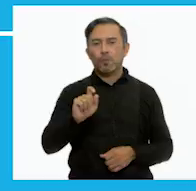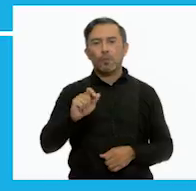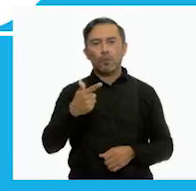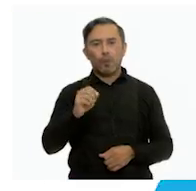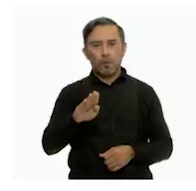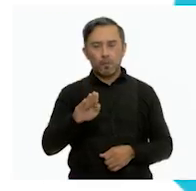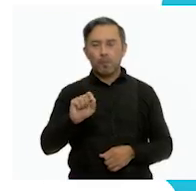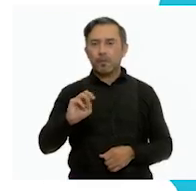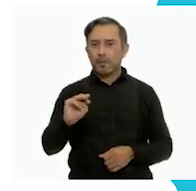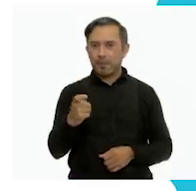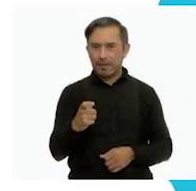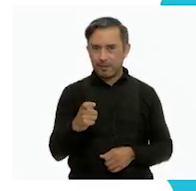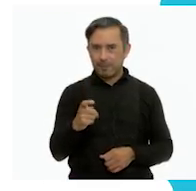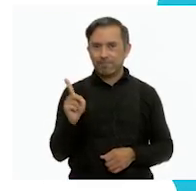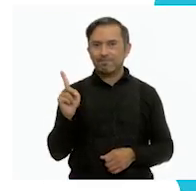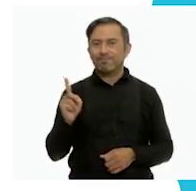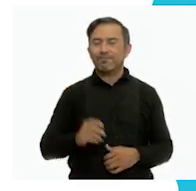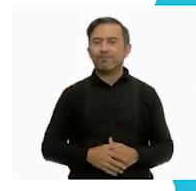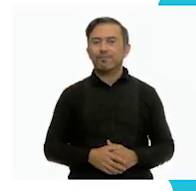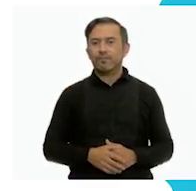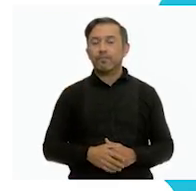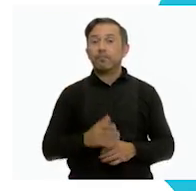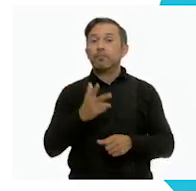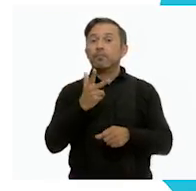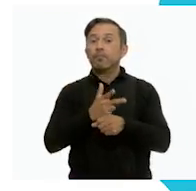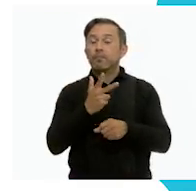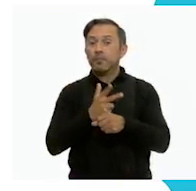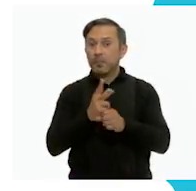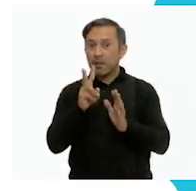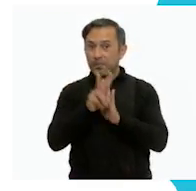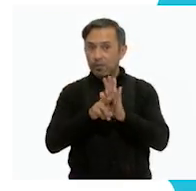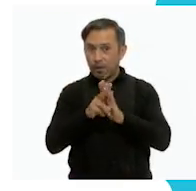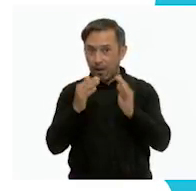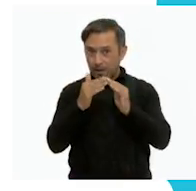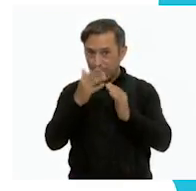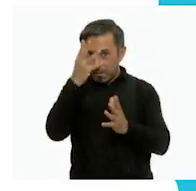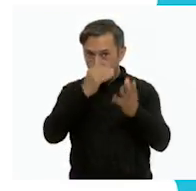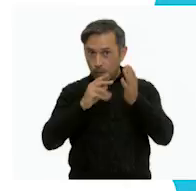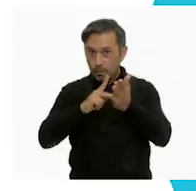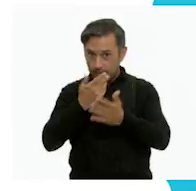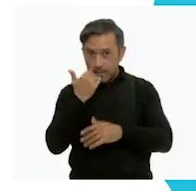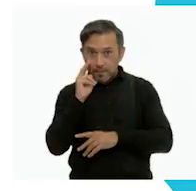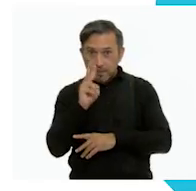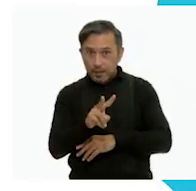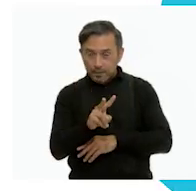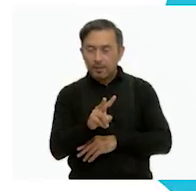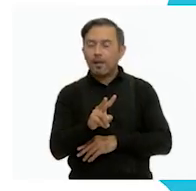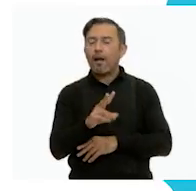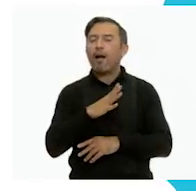conalitec.sep.gob.mx. Si quieres volver a ver los programas de Aprende en Casa, los puedes encontrar en